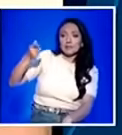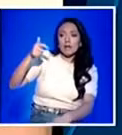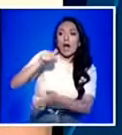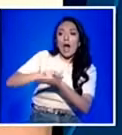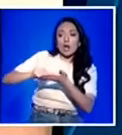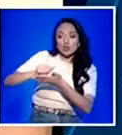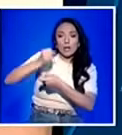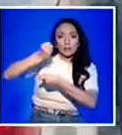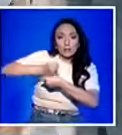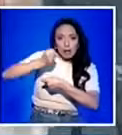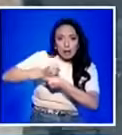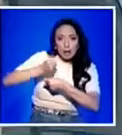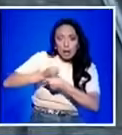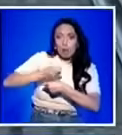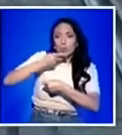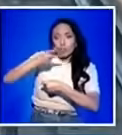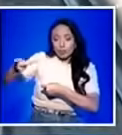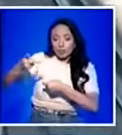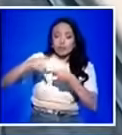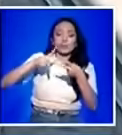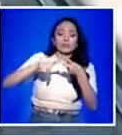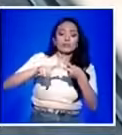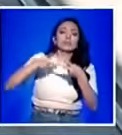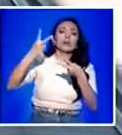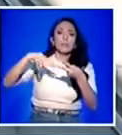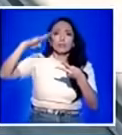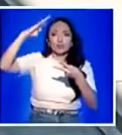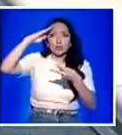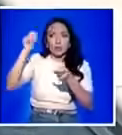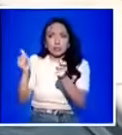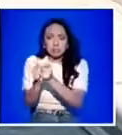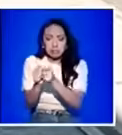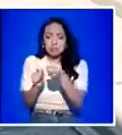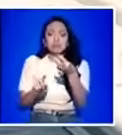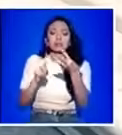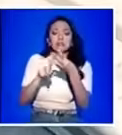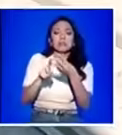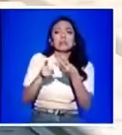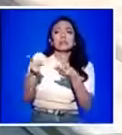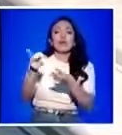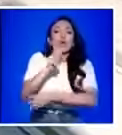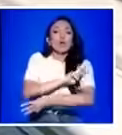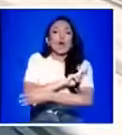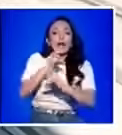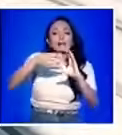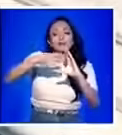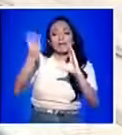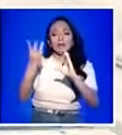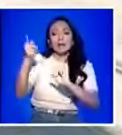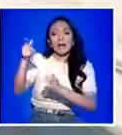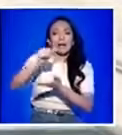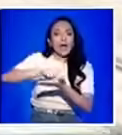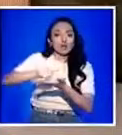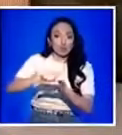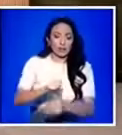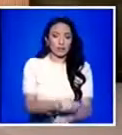también comisario de los cantones Cuenca y Pucará, y en su paso por el servicio público fue designado vocal de la Junta Electoral de la